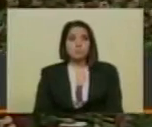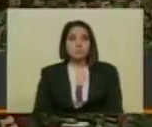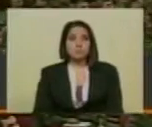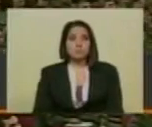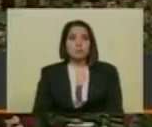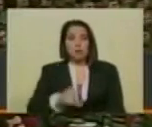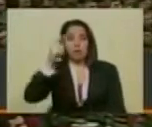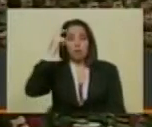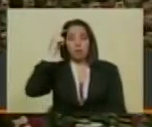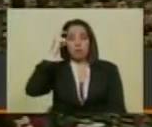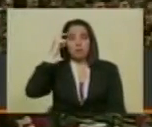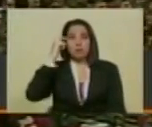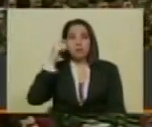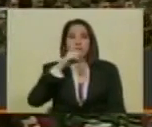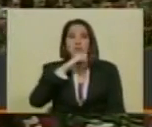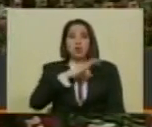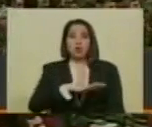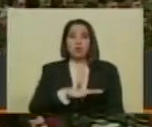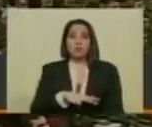día histórico.